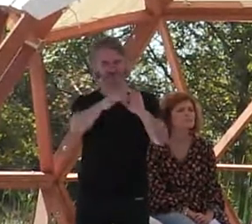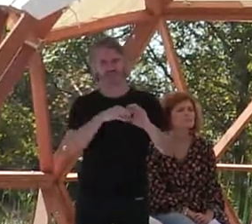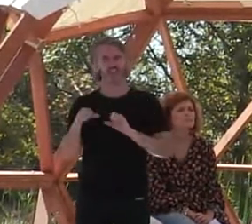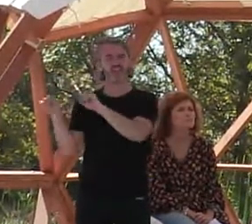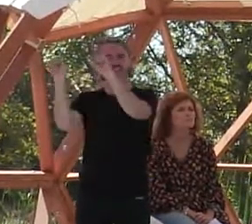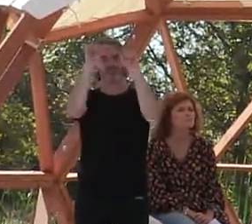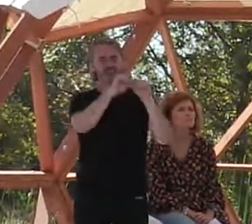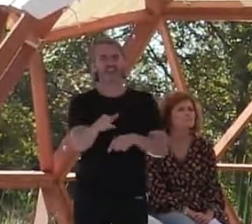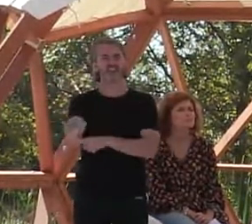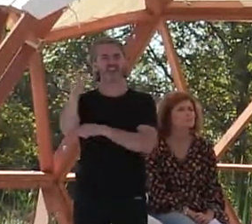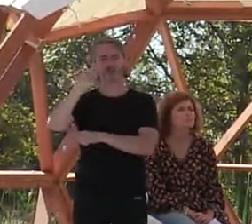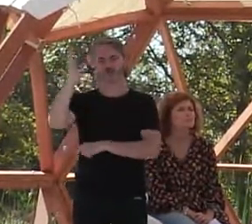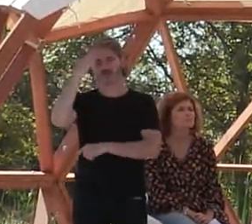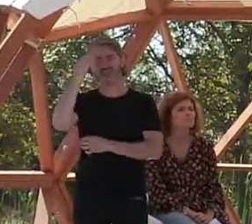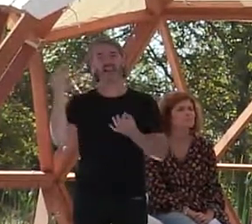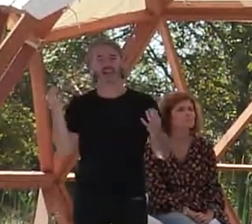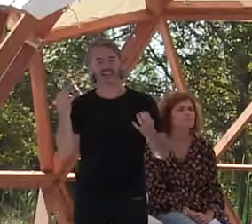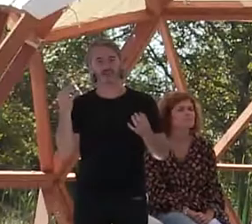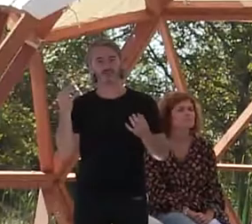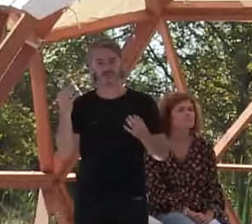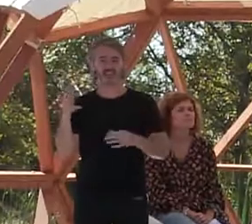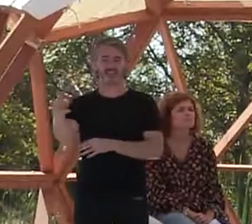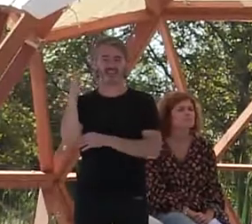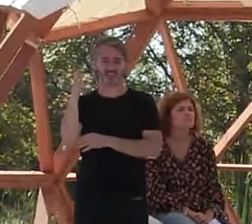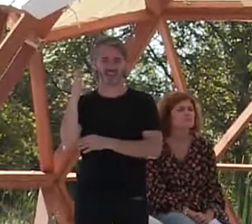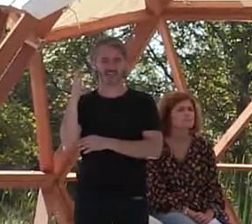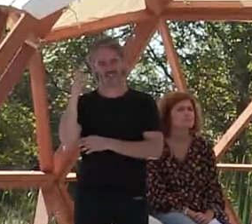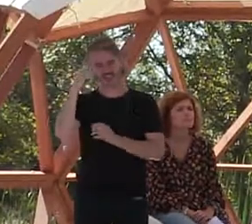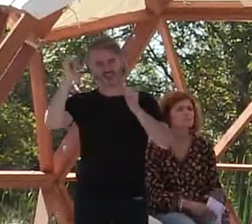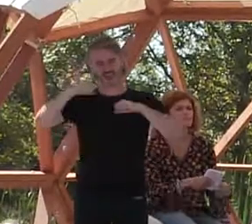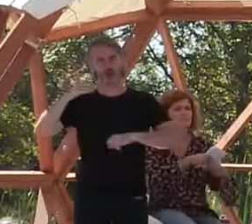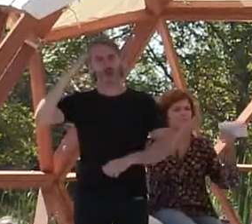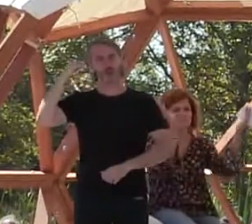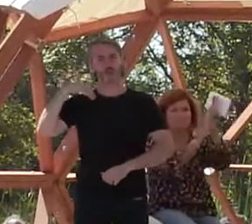fundamental colectivo como es el derecho a decidir del pueblo de Cataluña.